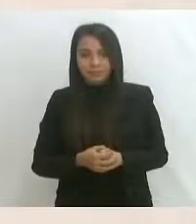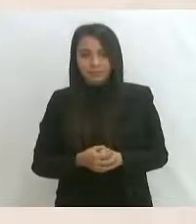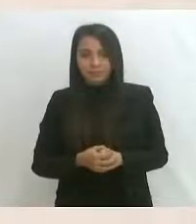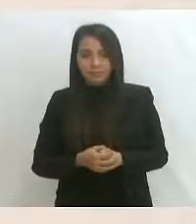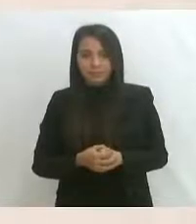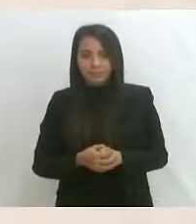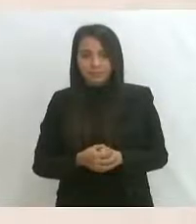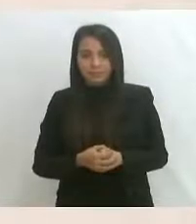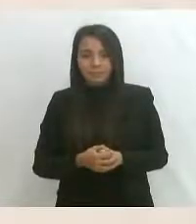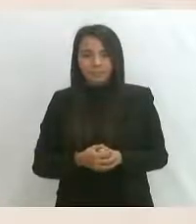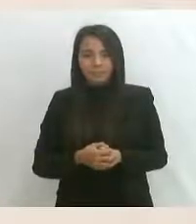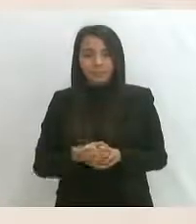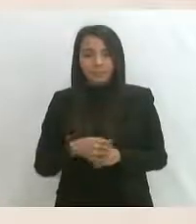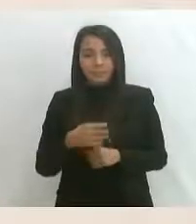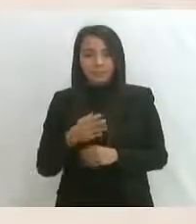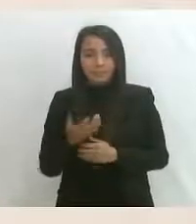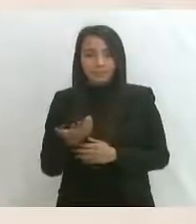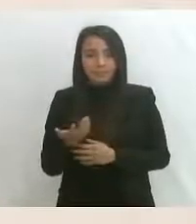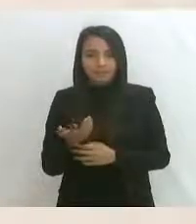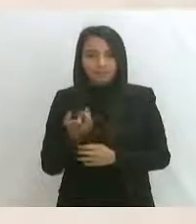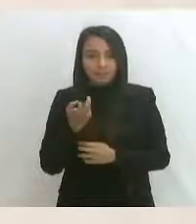De esta manera